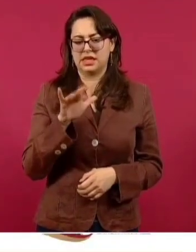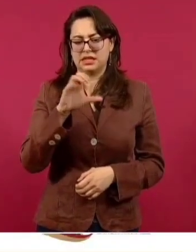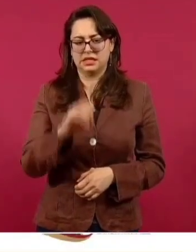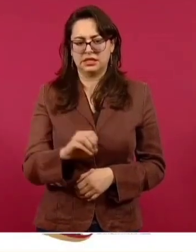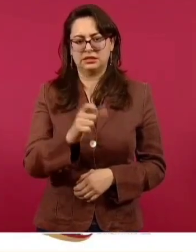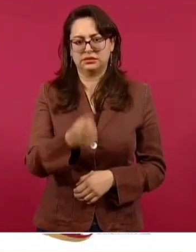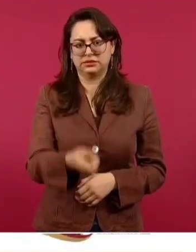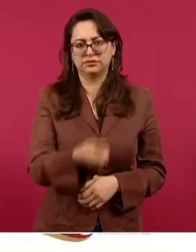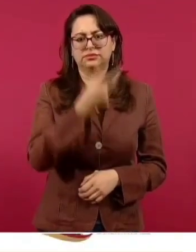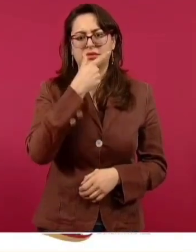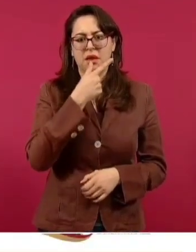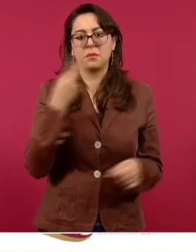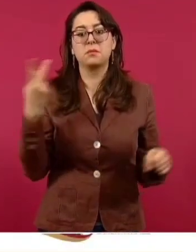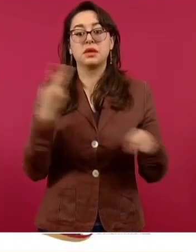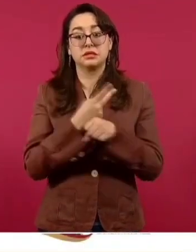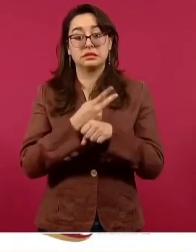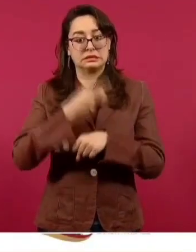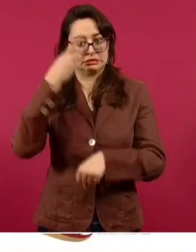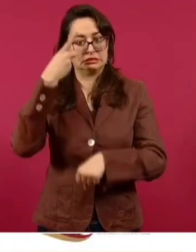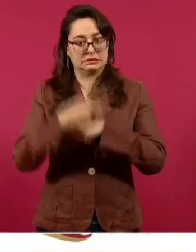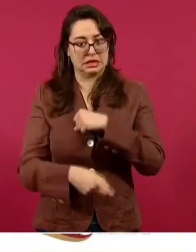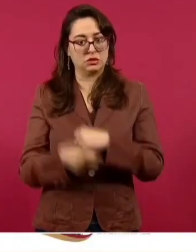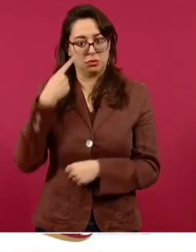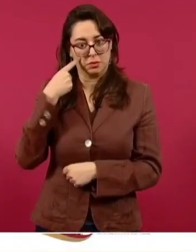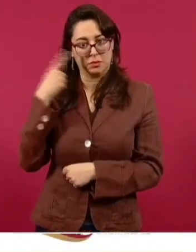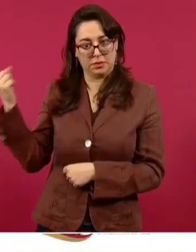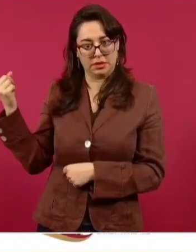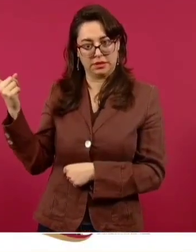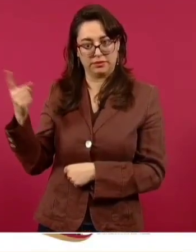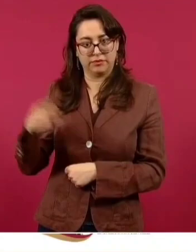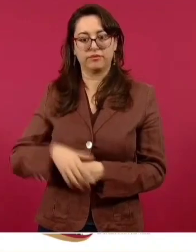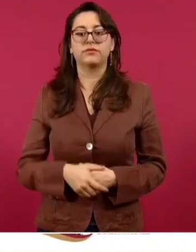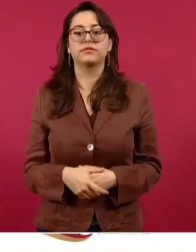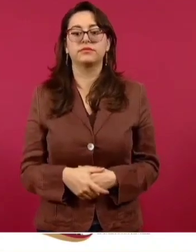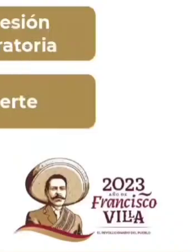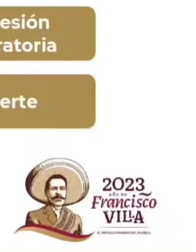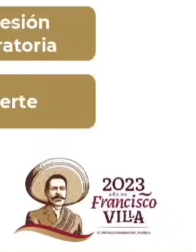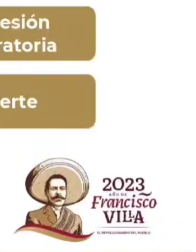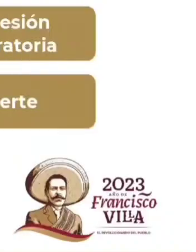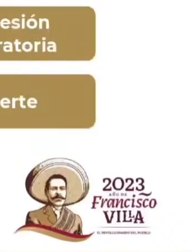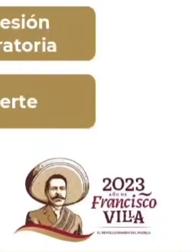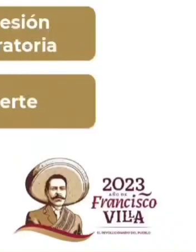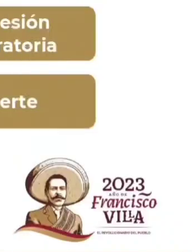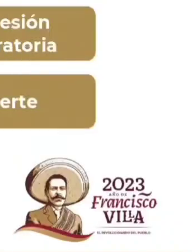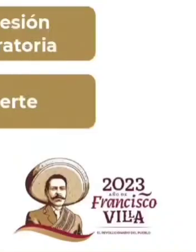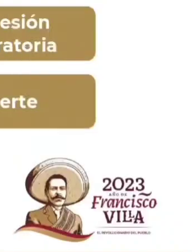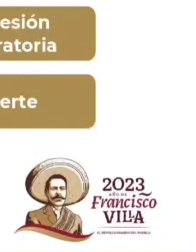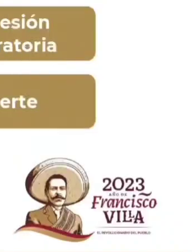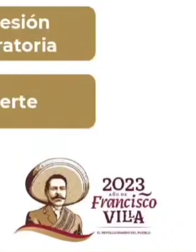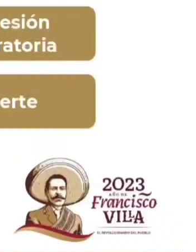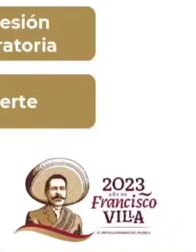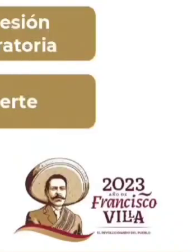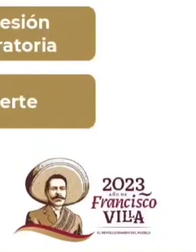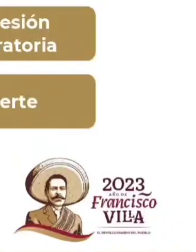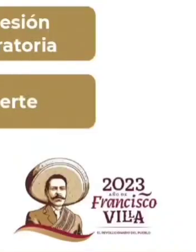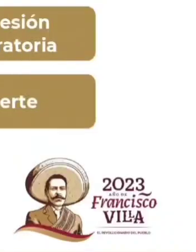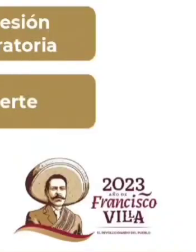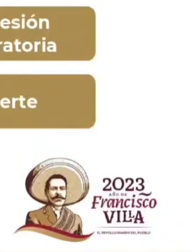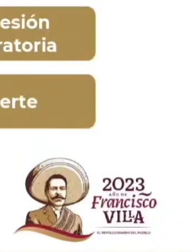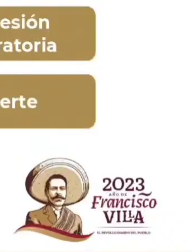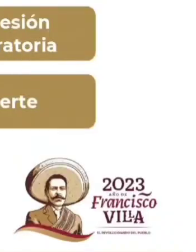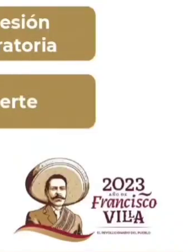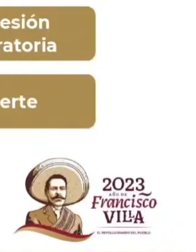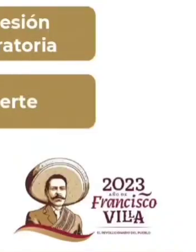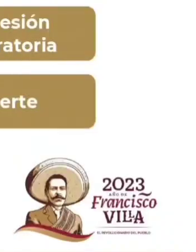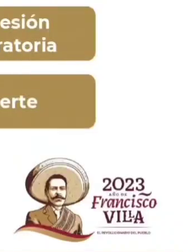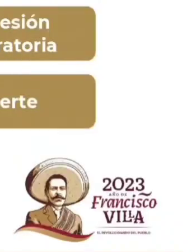invariablemente perjudiciales cuando no se usa para fines médicos, porque obviamente no existe ni la regulación de dosis, ni la calidad